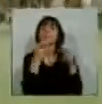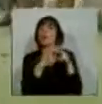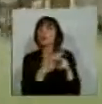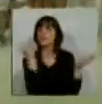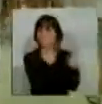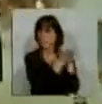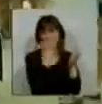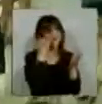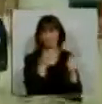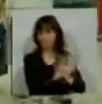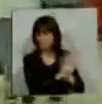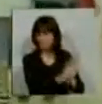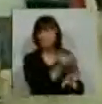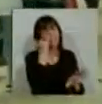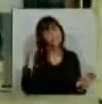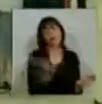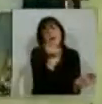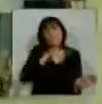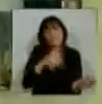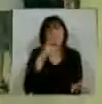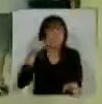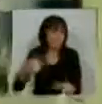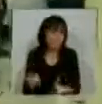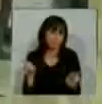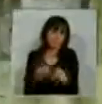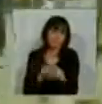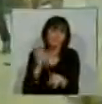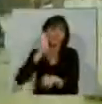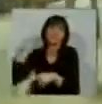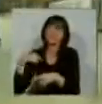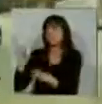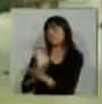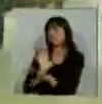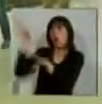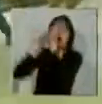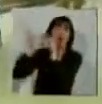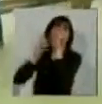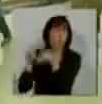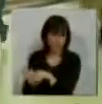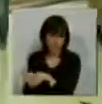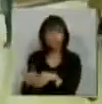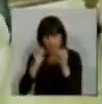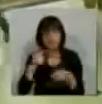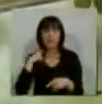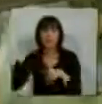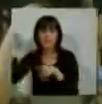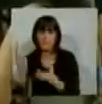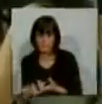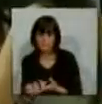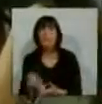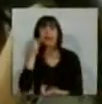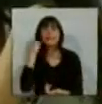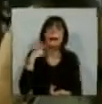están despachando hoy con estas ofertas aprovechando el envión que tienen en Estados Unidos y en España, y van a ver